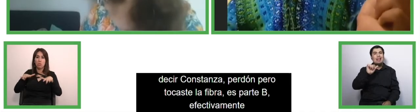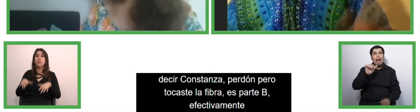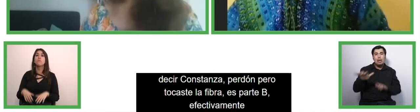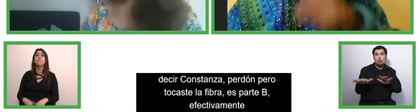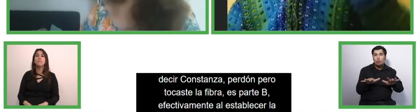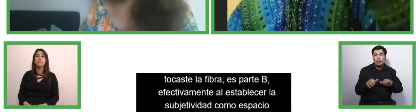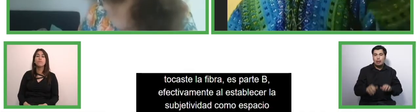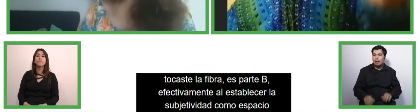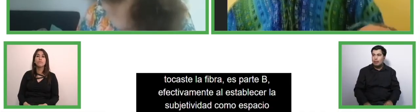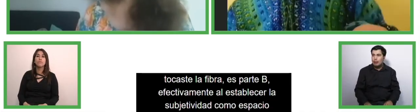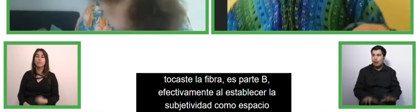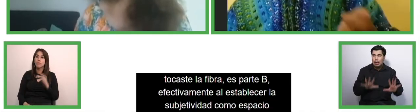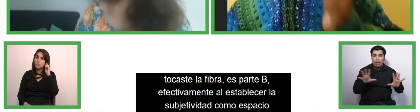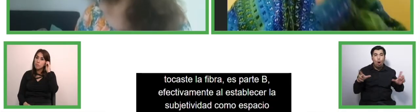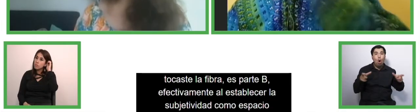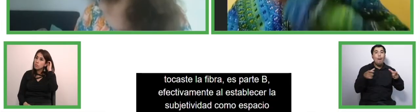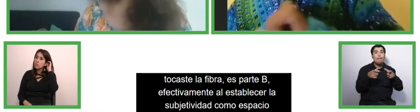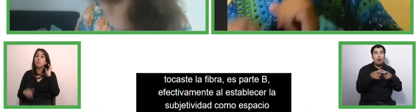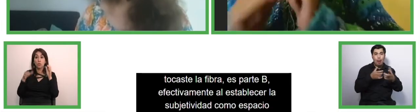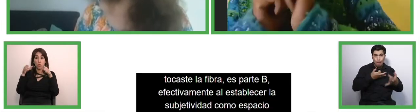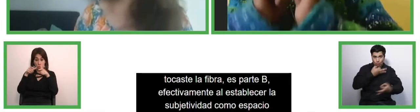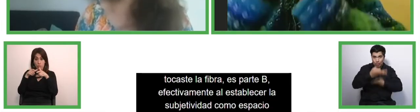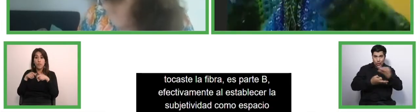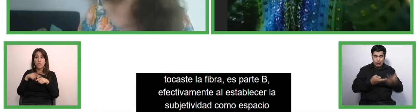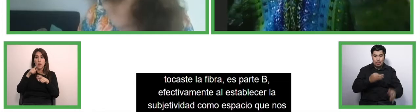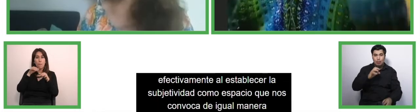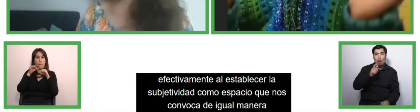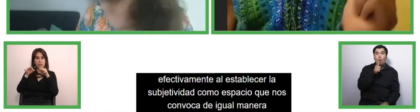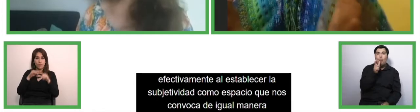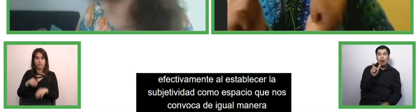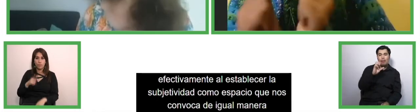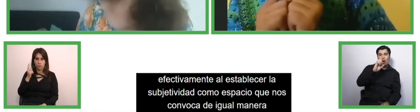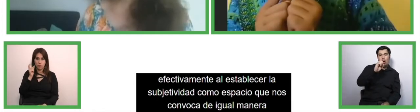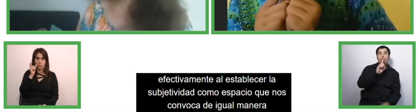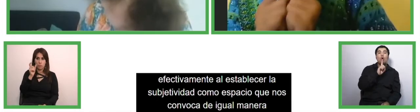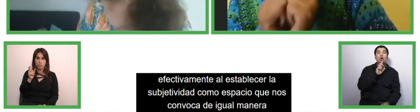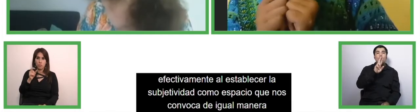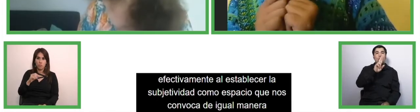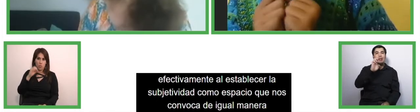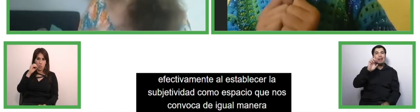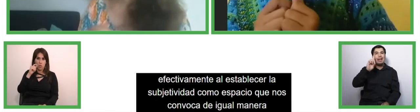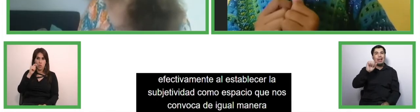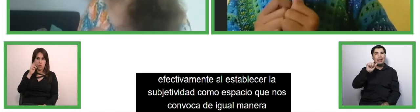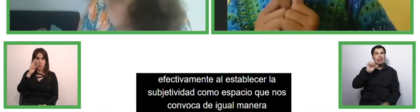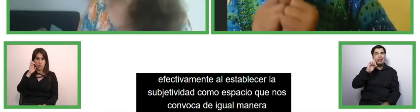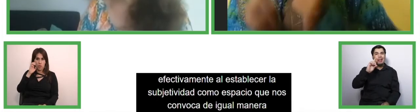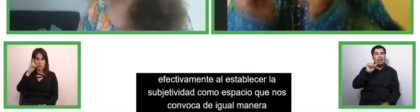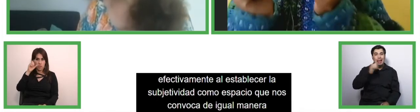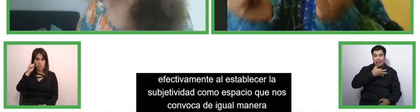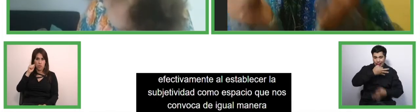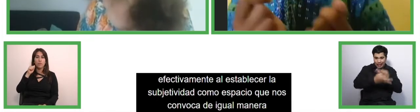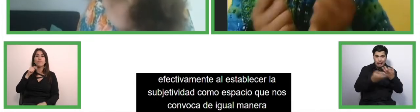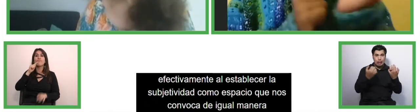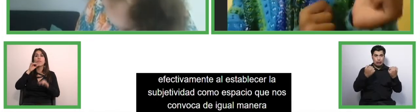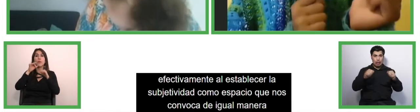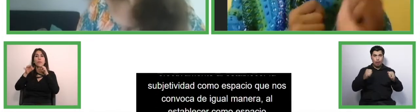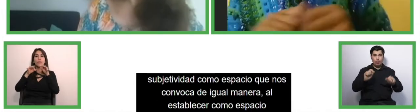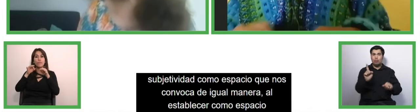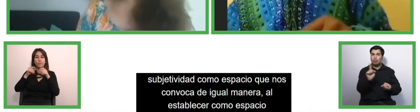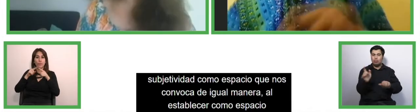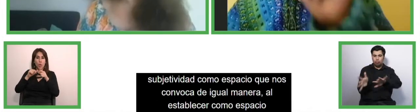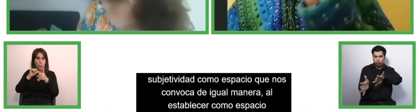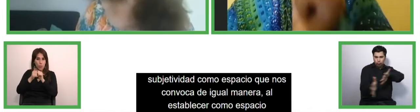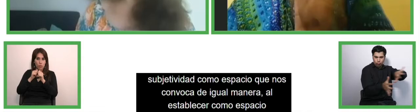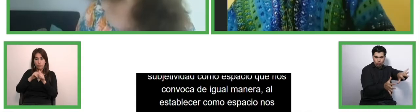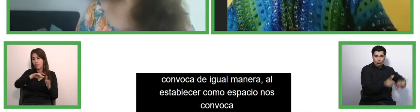igual manera, por eso hablamos de la otredad, al establecer la subjetividad como un espacio que nos convoca, nadie queda ajeno.